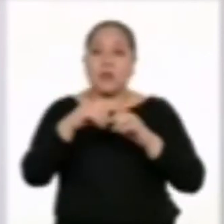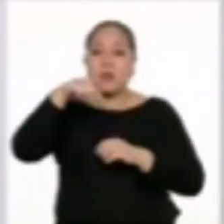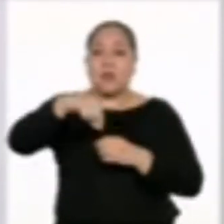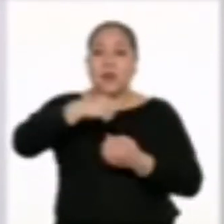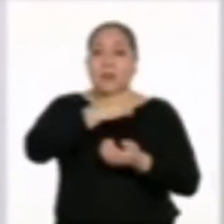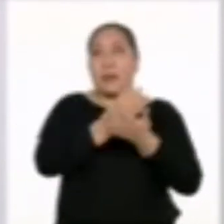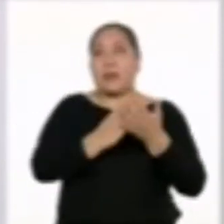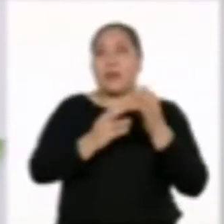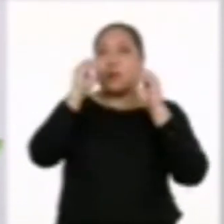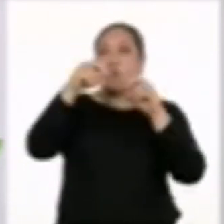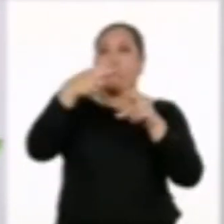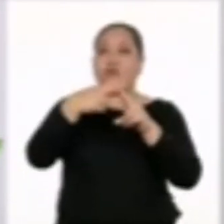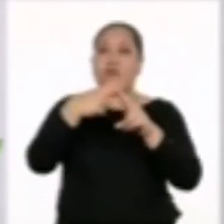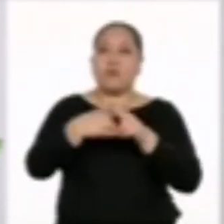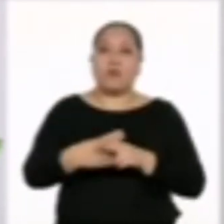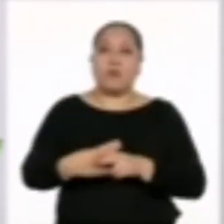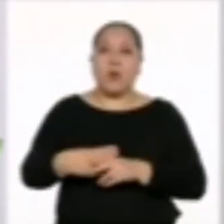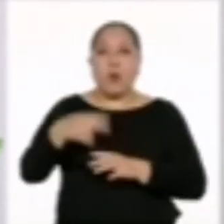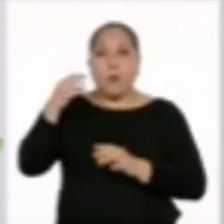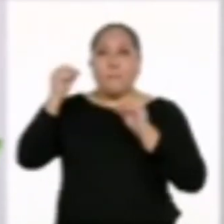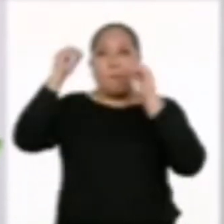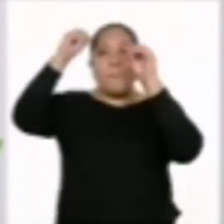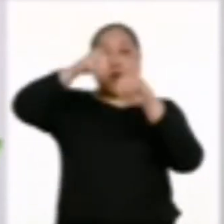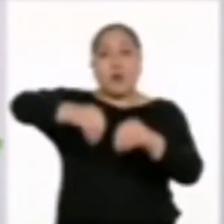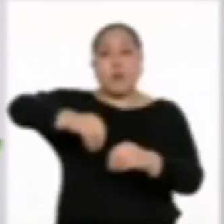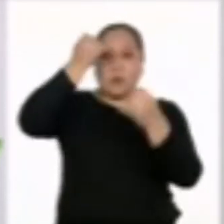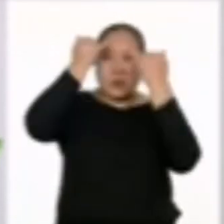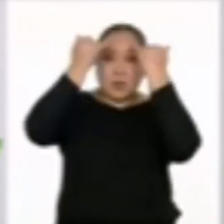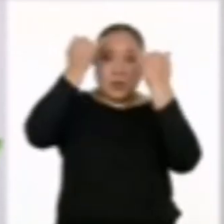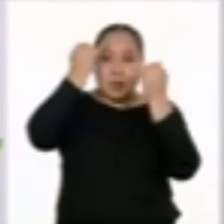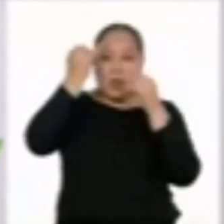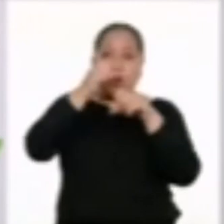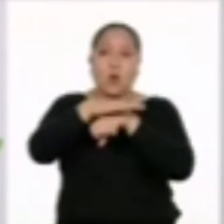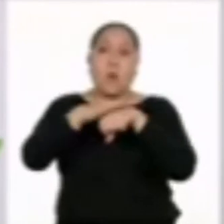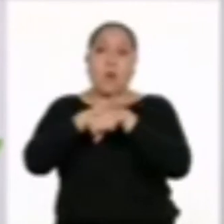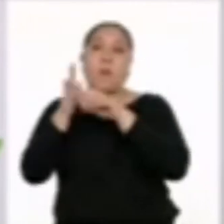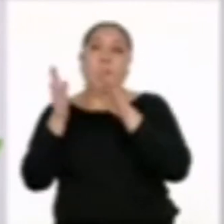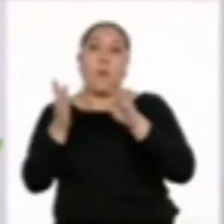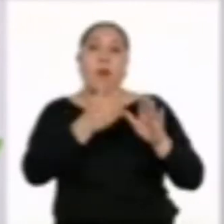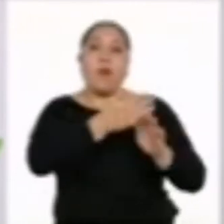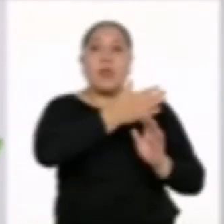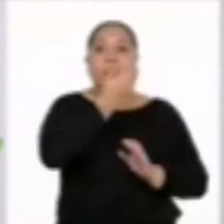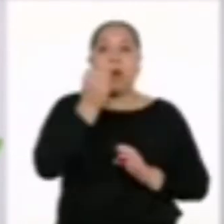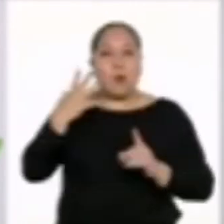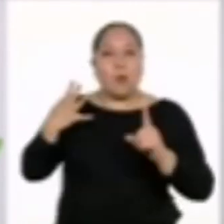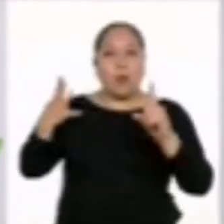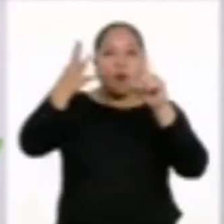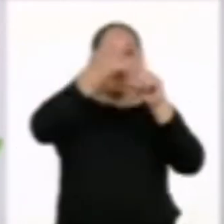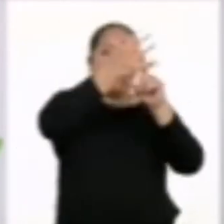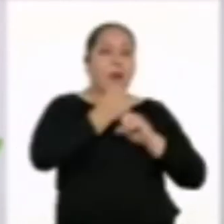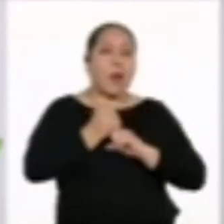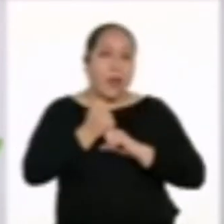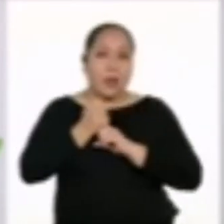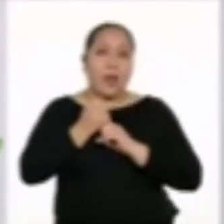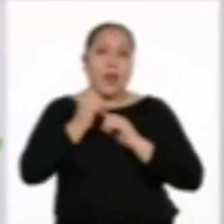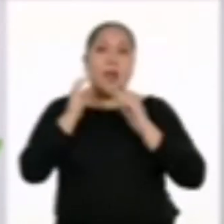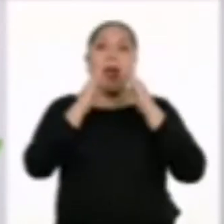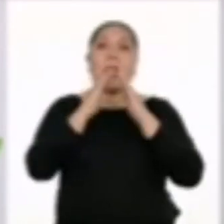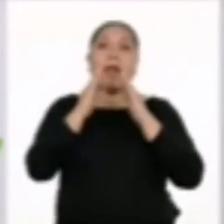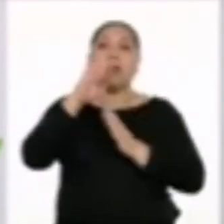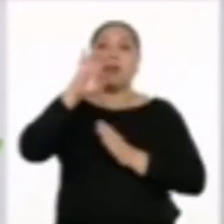nuestra sección se puede llamar Proponemos acciones en un plan de mejora para lograr tener